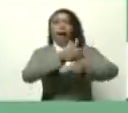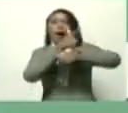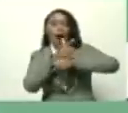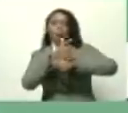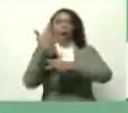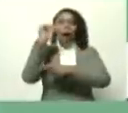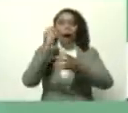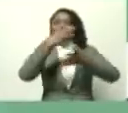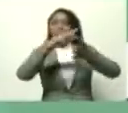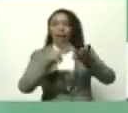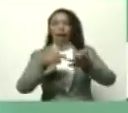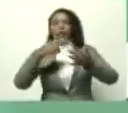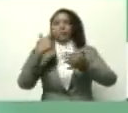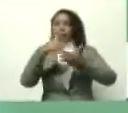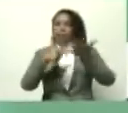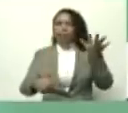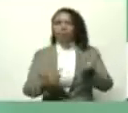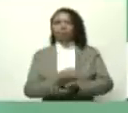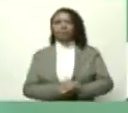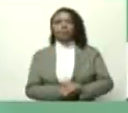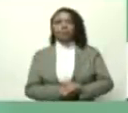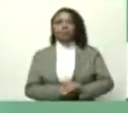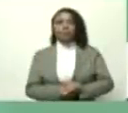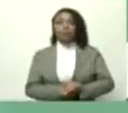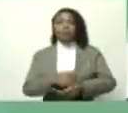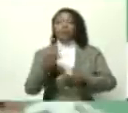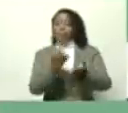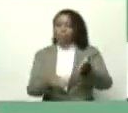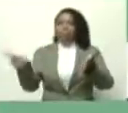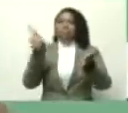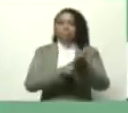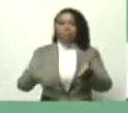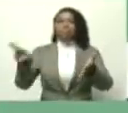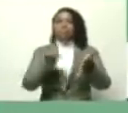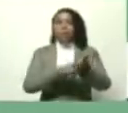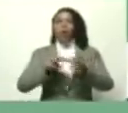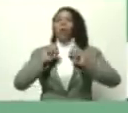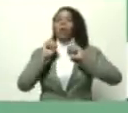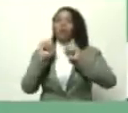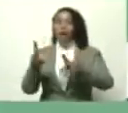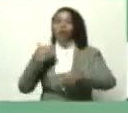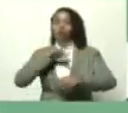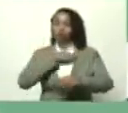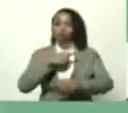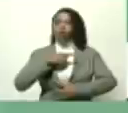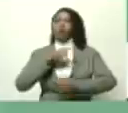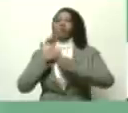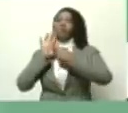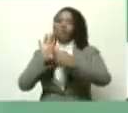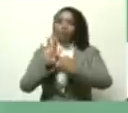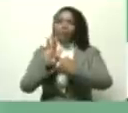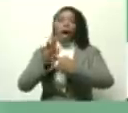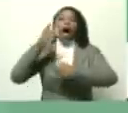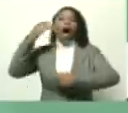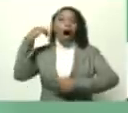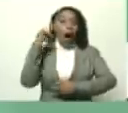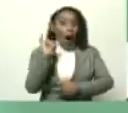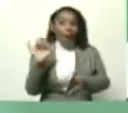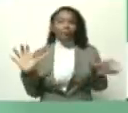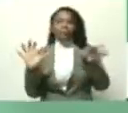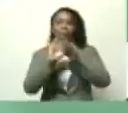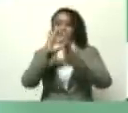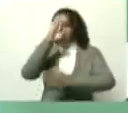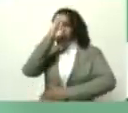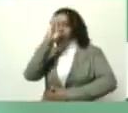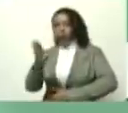que se estaban entrenando. Y en repetidas oportunidades hemos señalado que hay un enlace